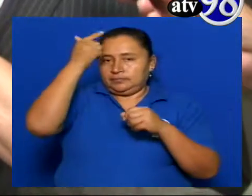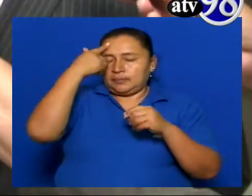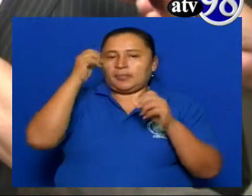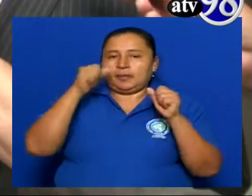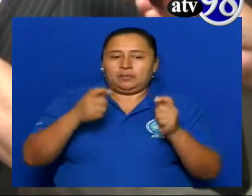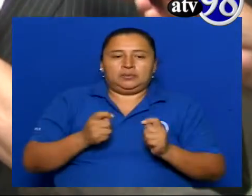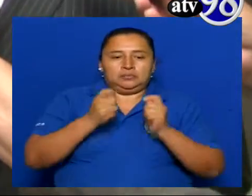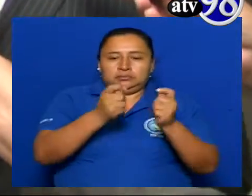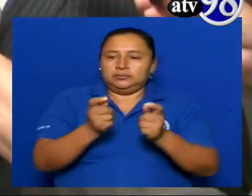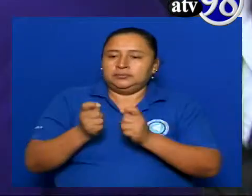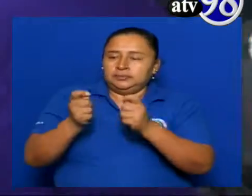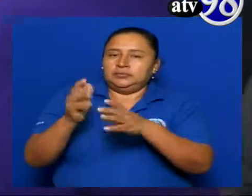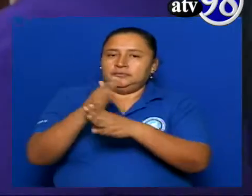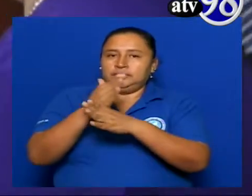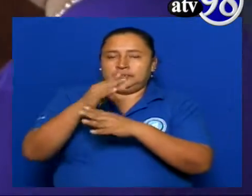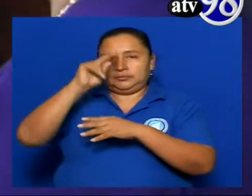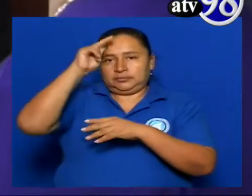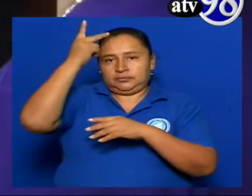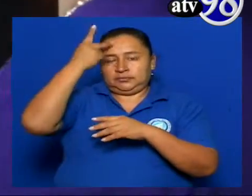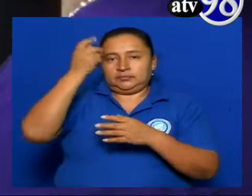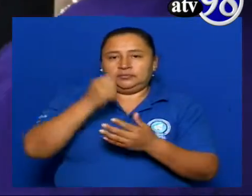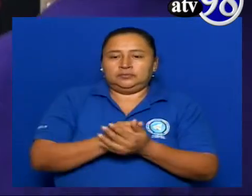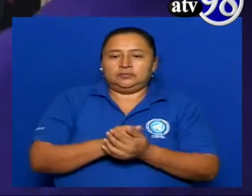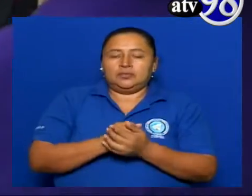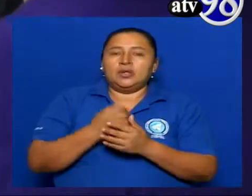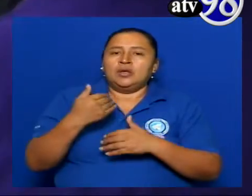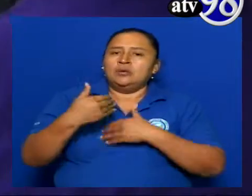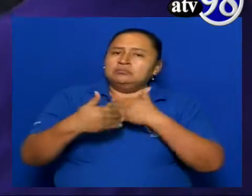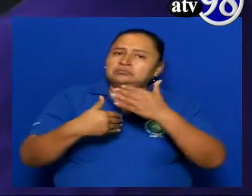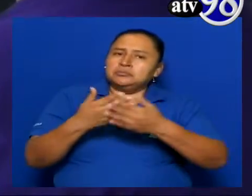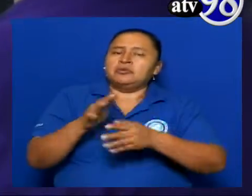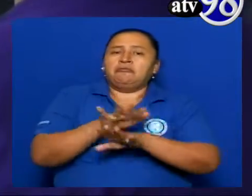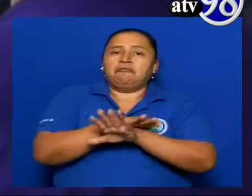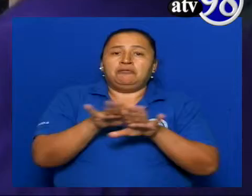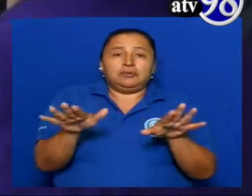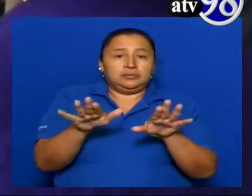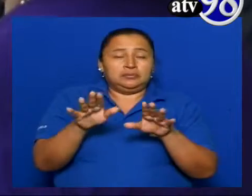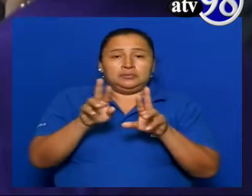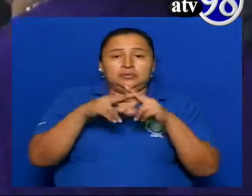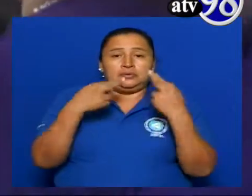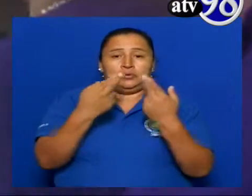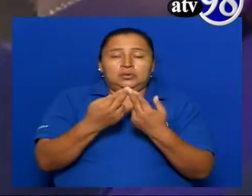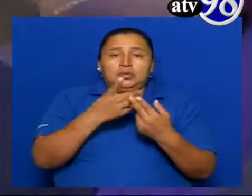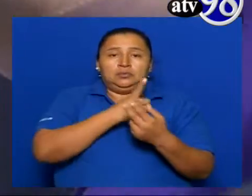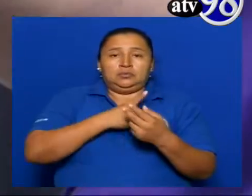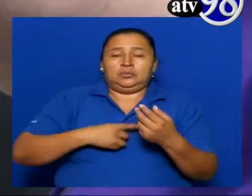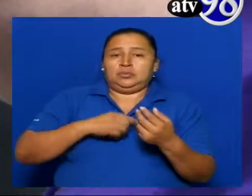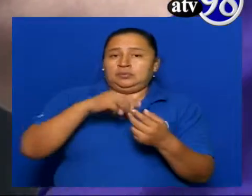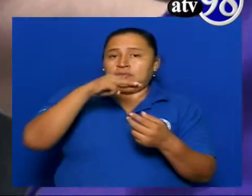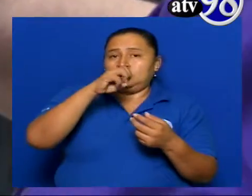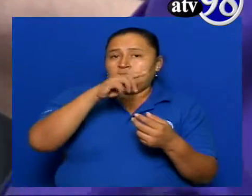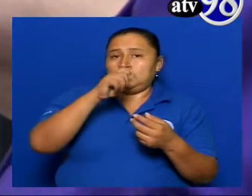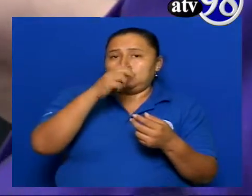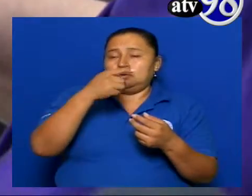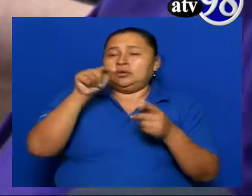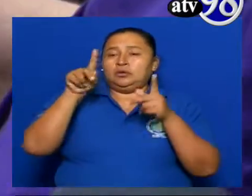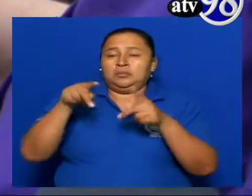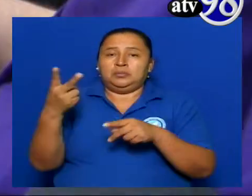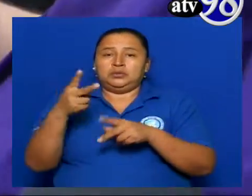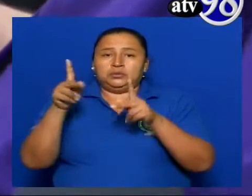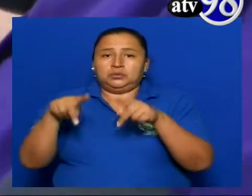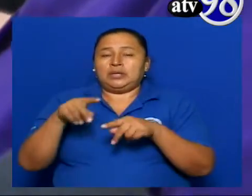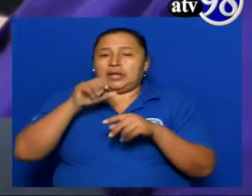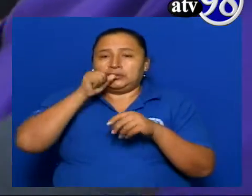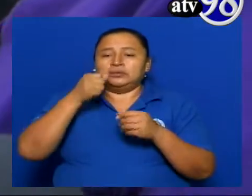en ejercicio de las diferentes políticas. Al concluir esta reunión, la diputada Montenegro y los funcionarios taiwaneses intercambiaron